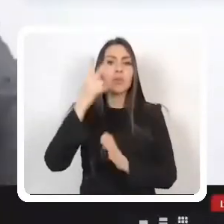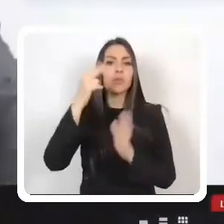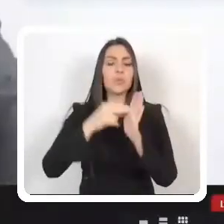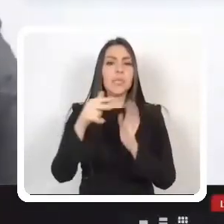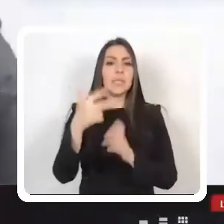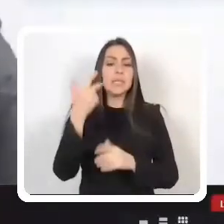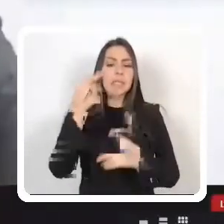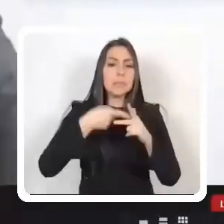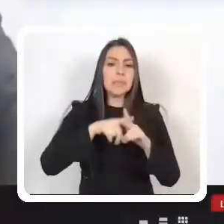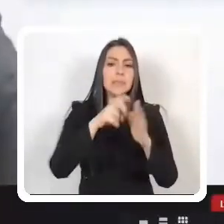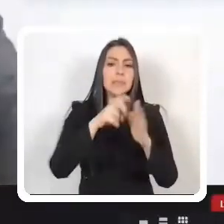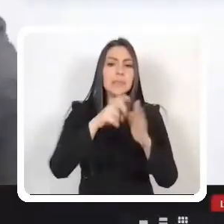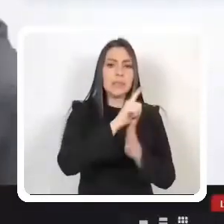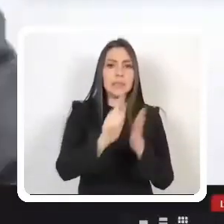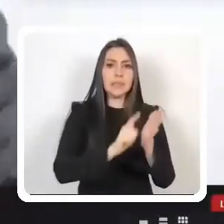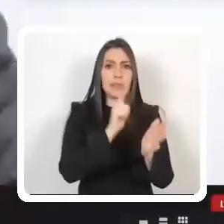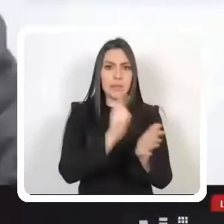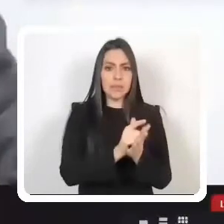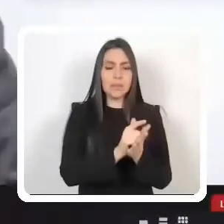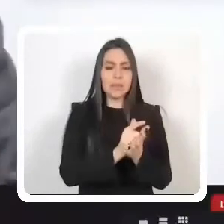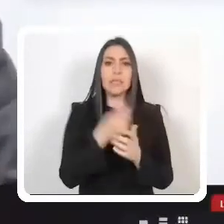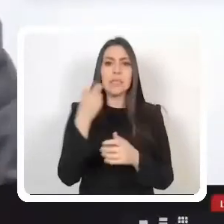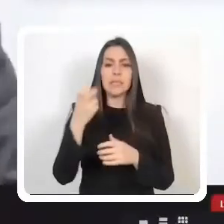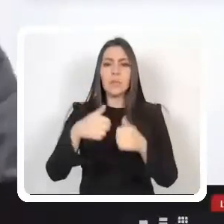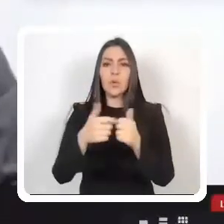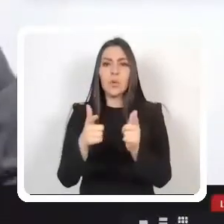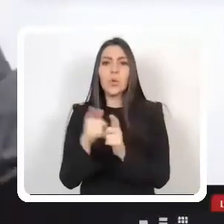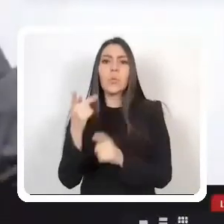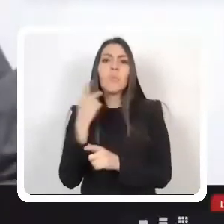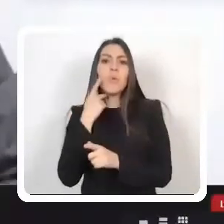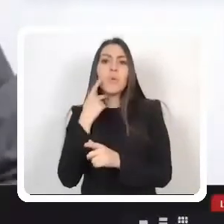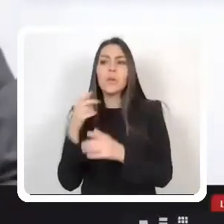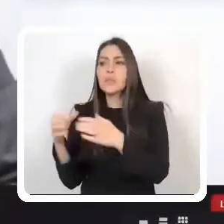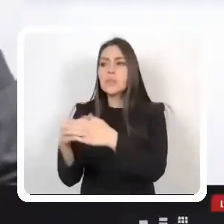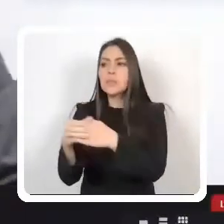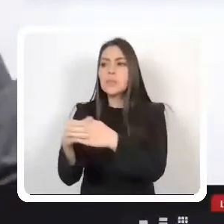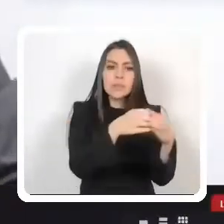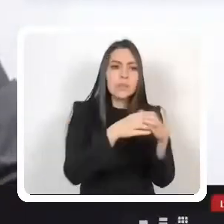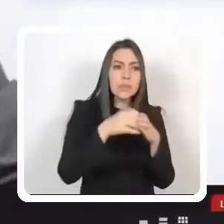que emprendieron las camarillas políticas agrupadas en el Pacto